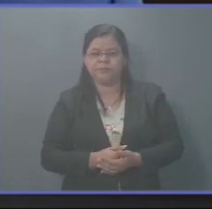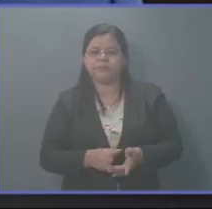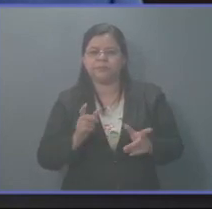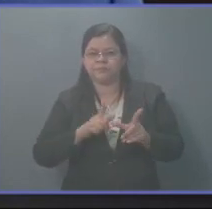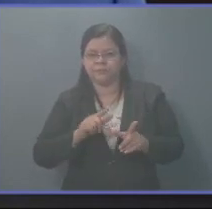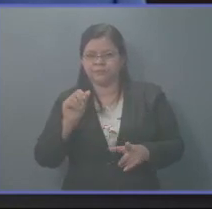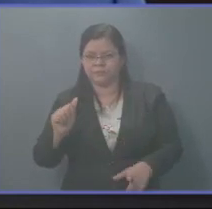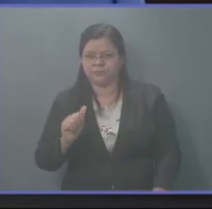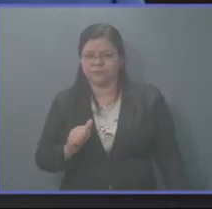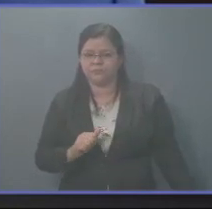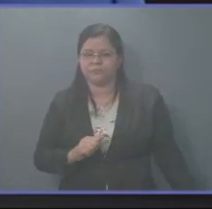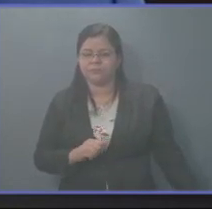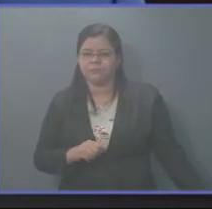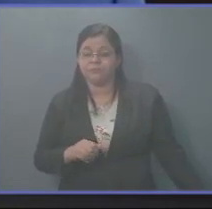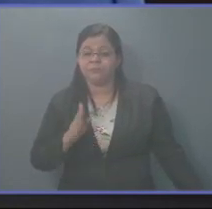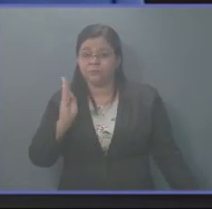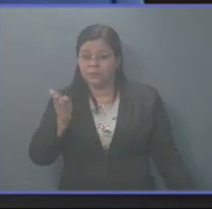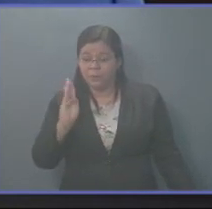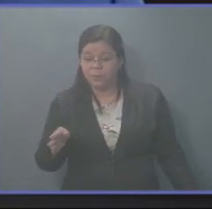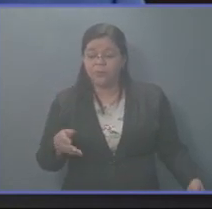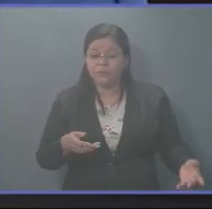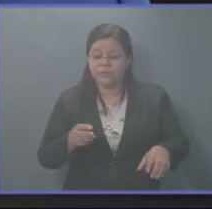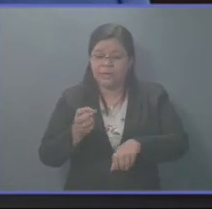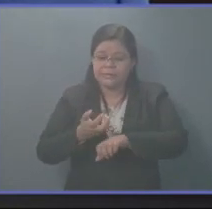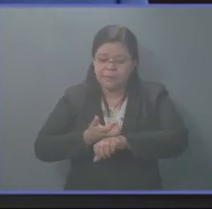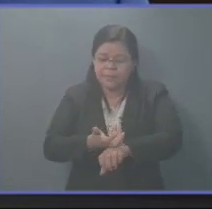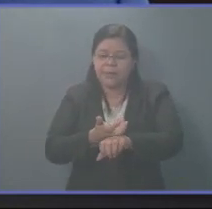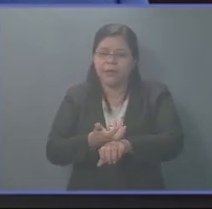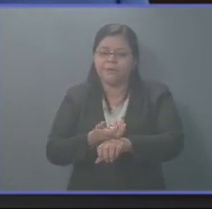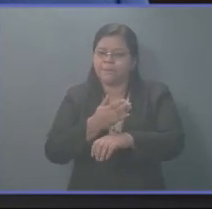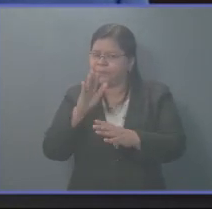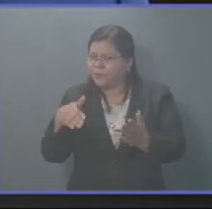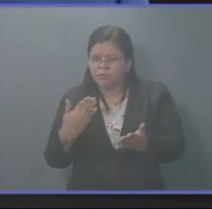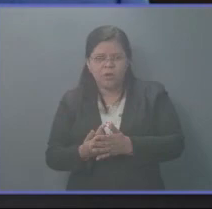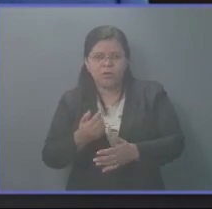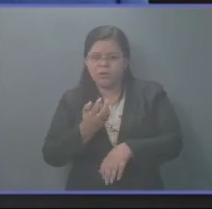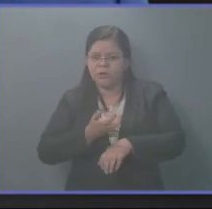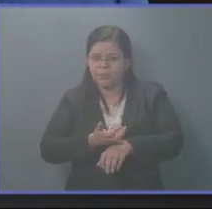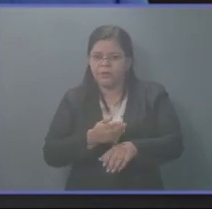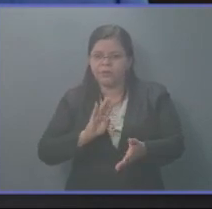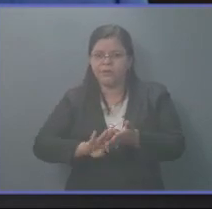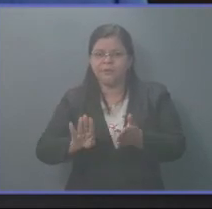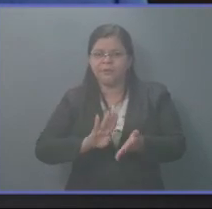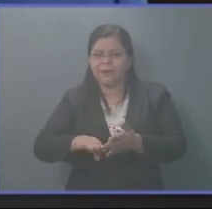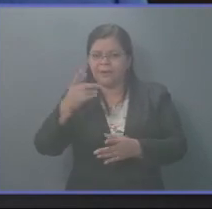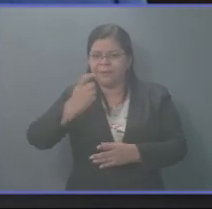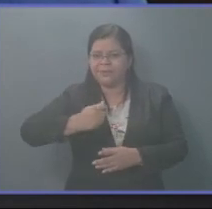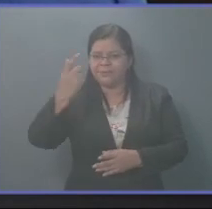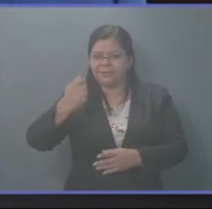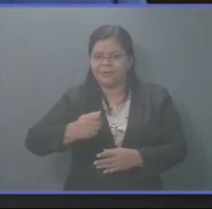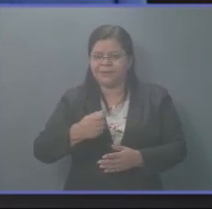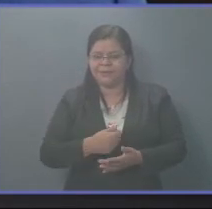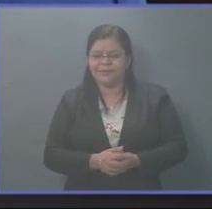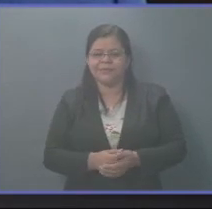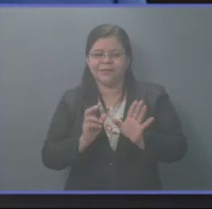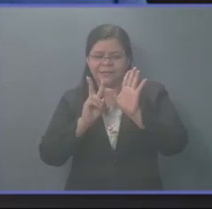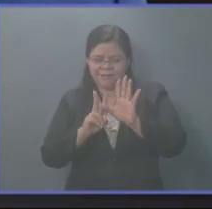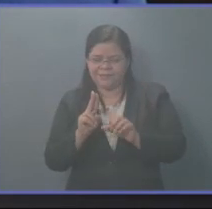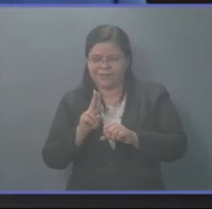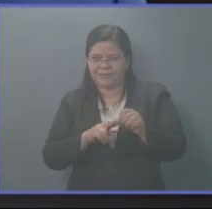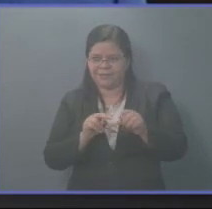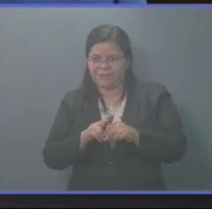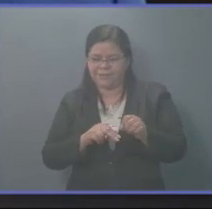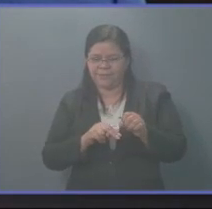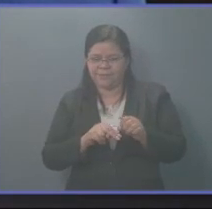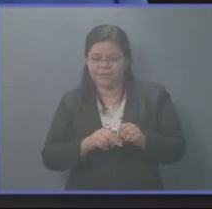A, buses, microbuses, pickup y similares que transporten personas pagarán un impuesto mensual de $7 por unidad,